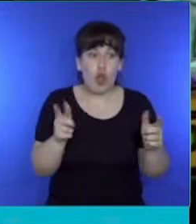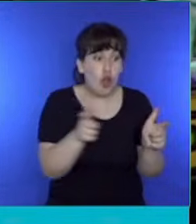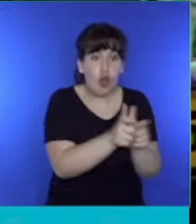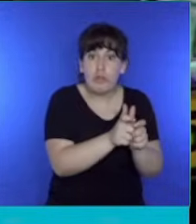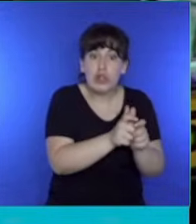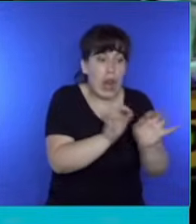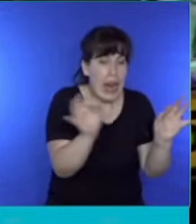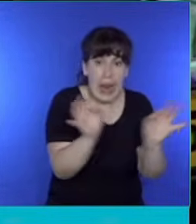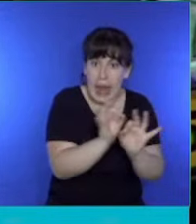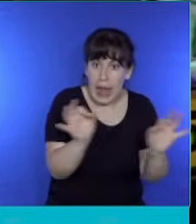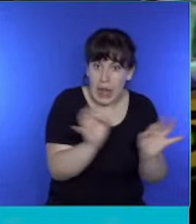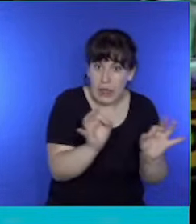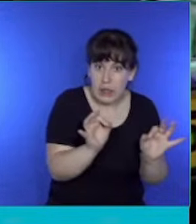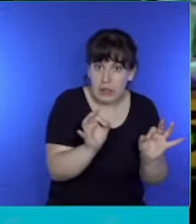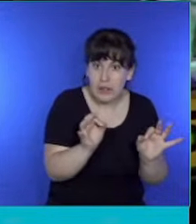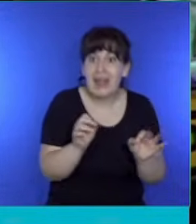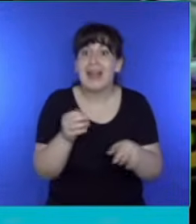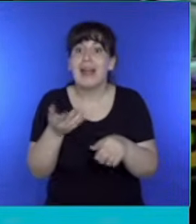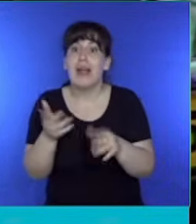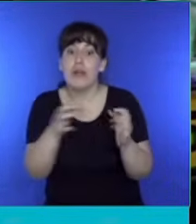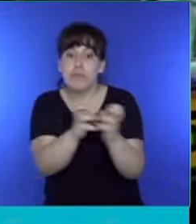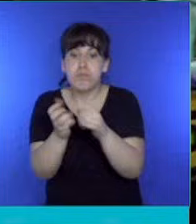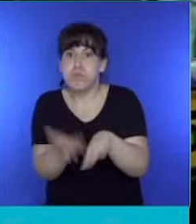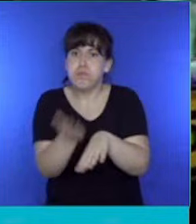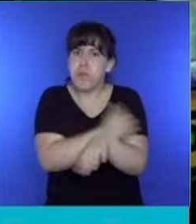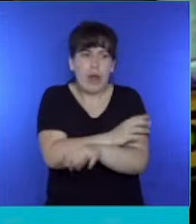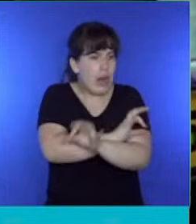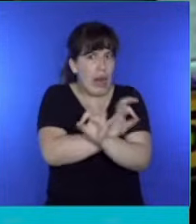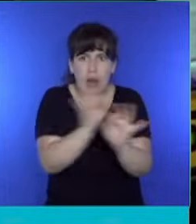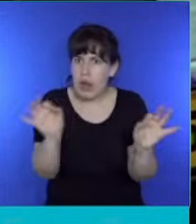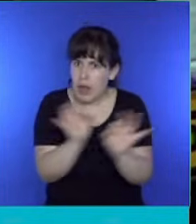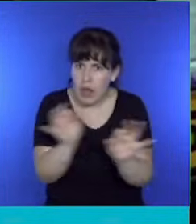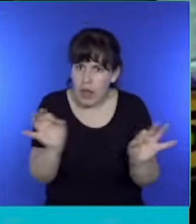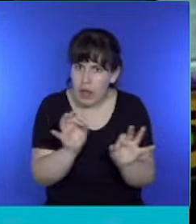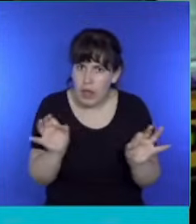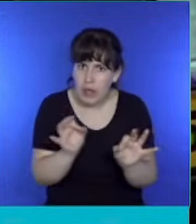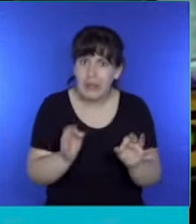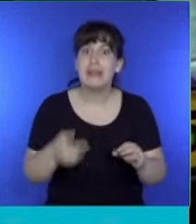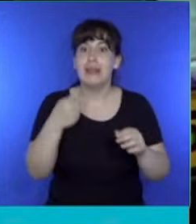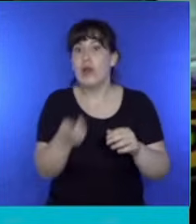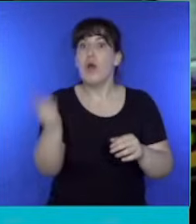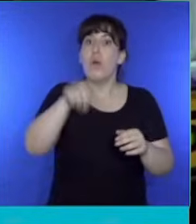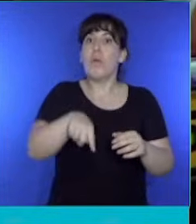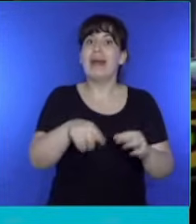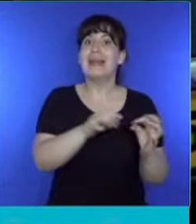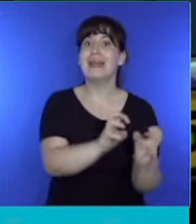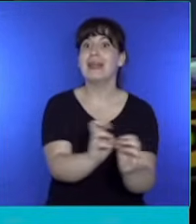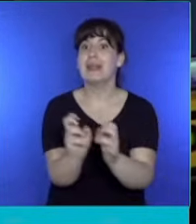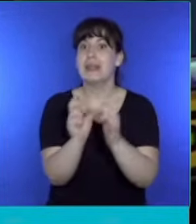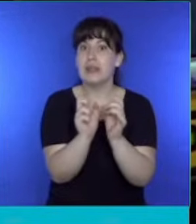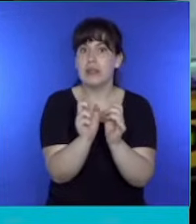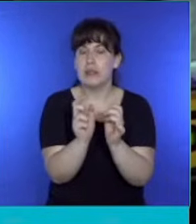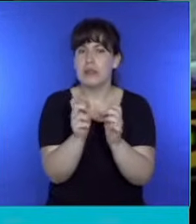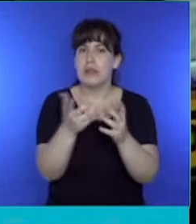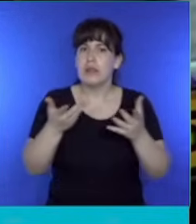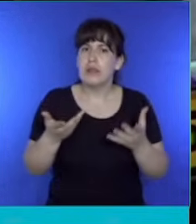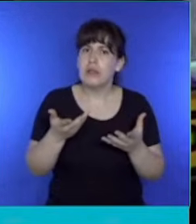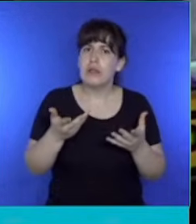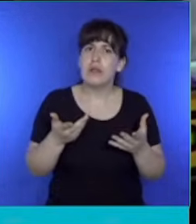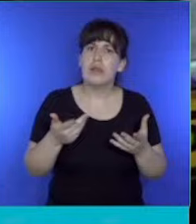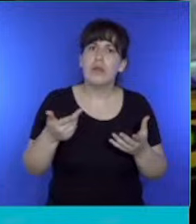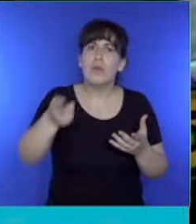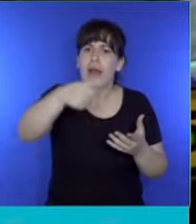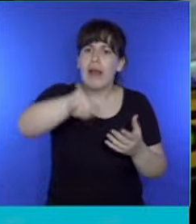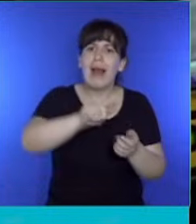comisión, no hubo labor parlamentaria y la Cámara constituida en comisión no hizo ninguna reforma porque